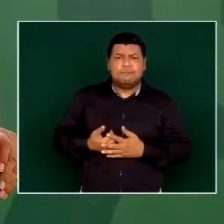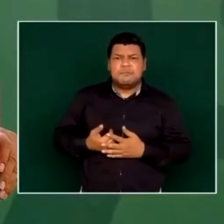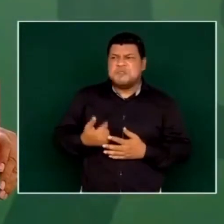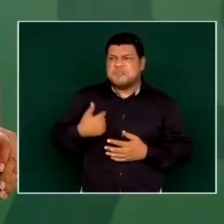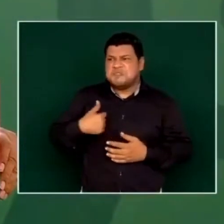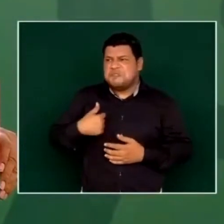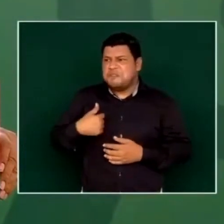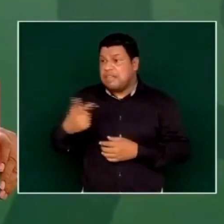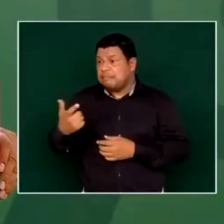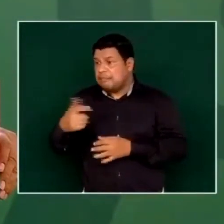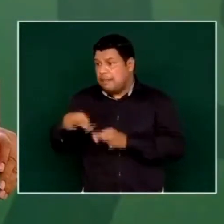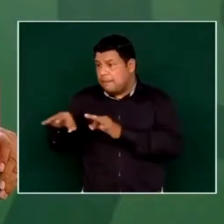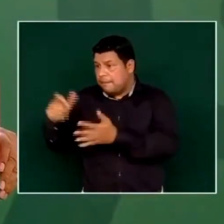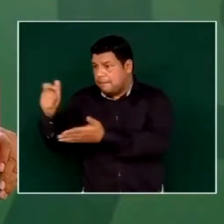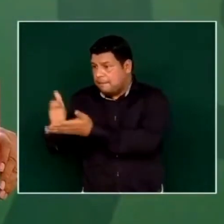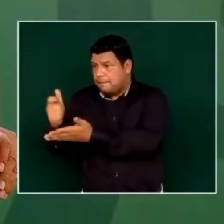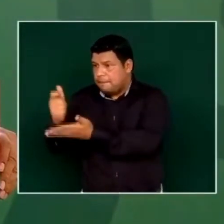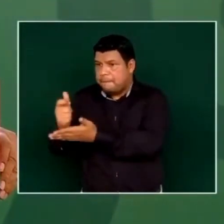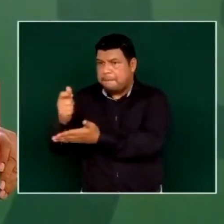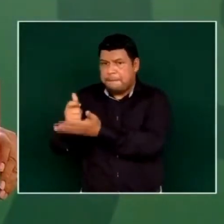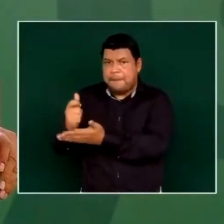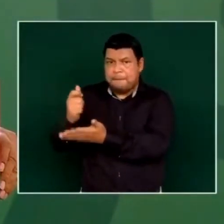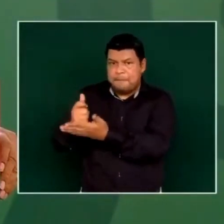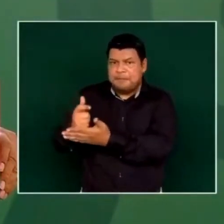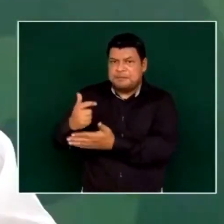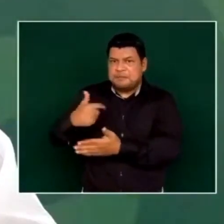utilizar la nómina